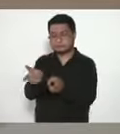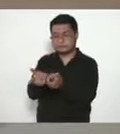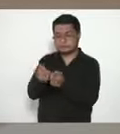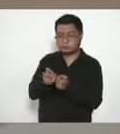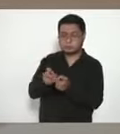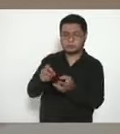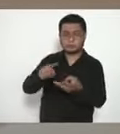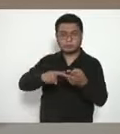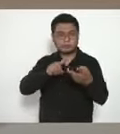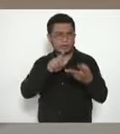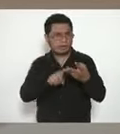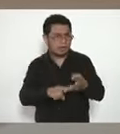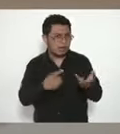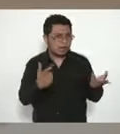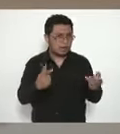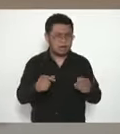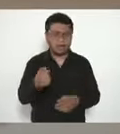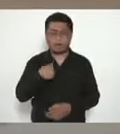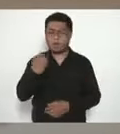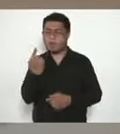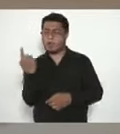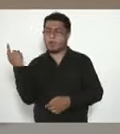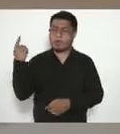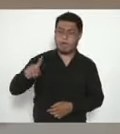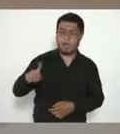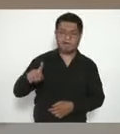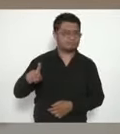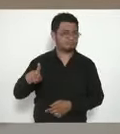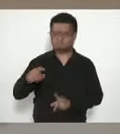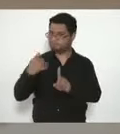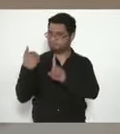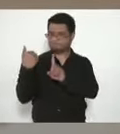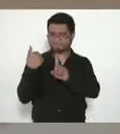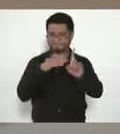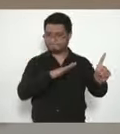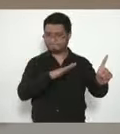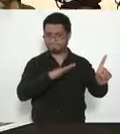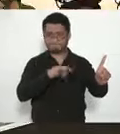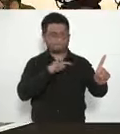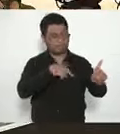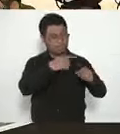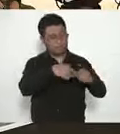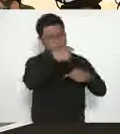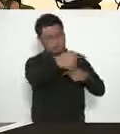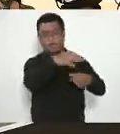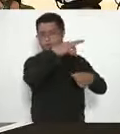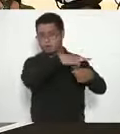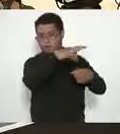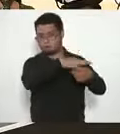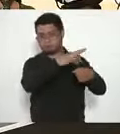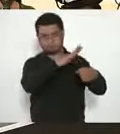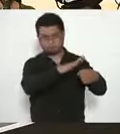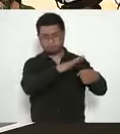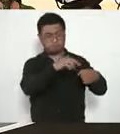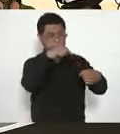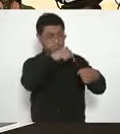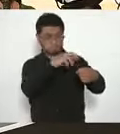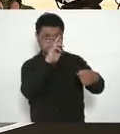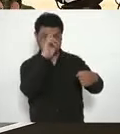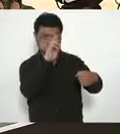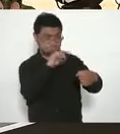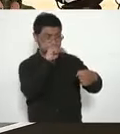actuar con autoritarismo para afuera en la siguiente elección. La democracia es